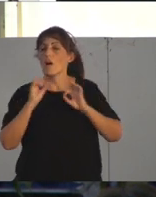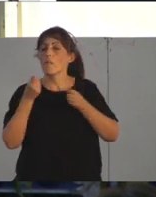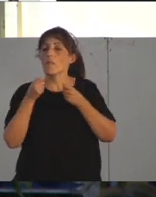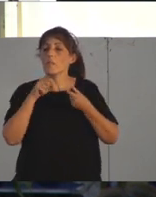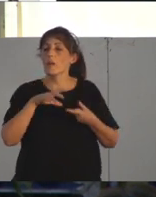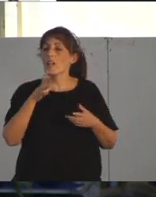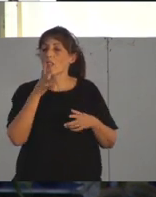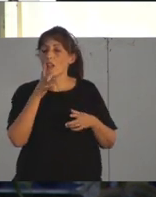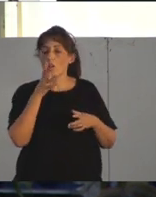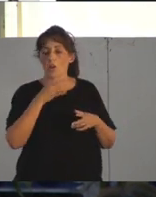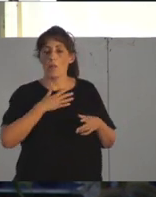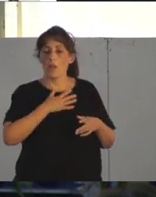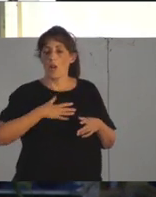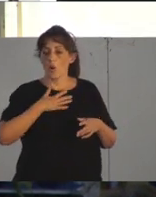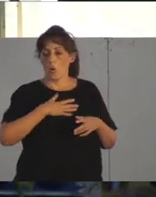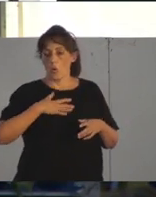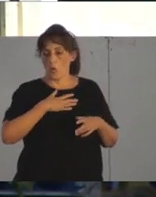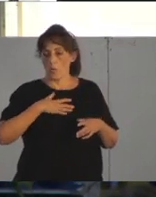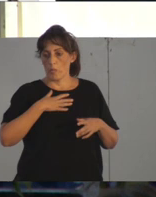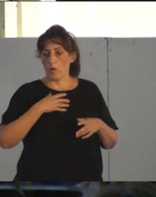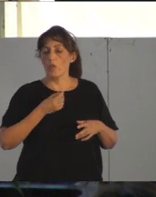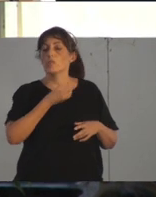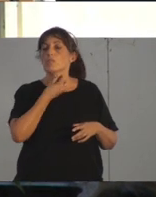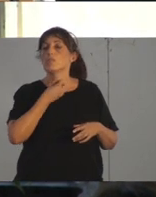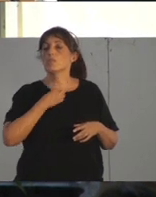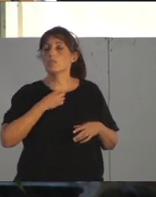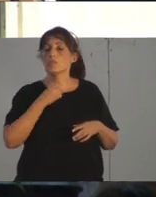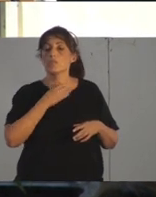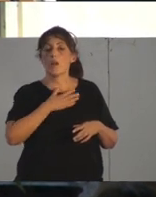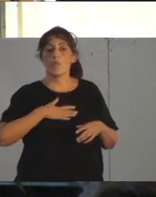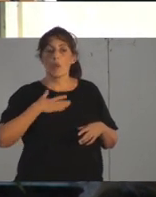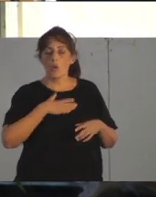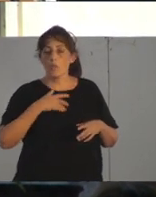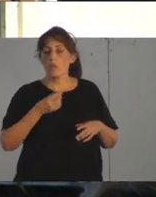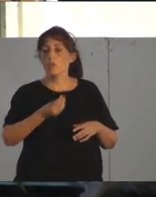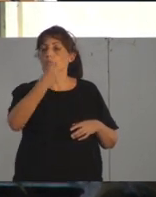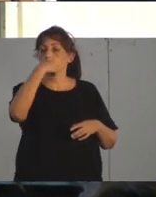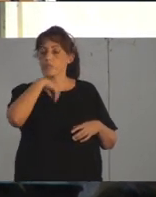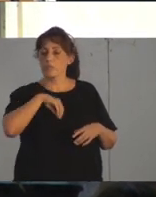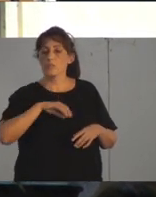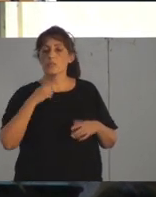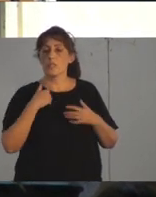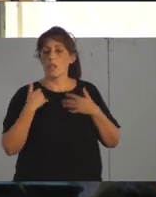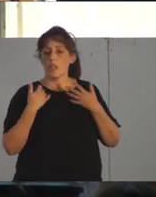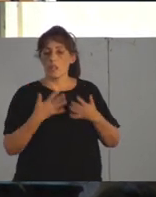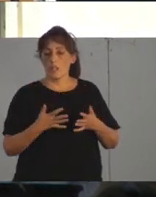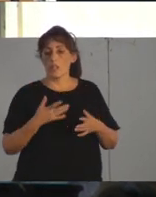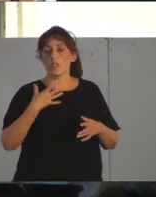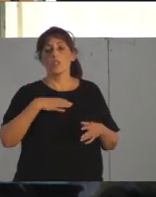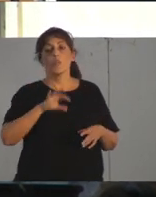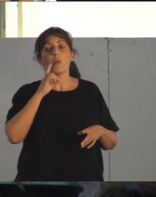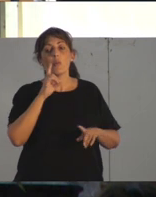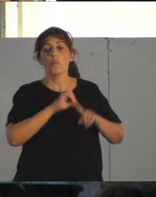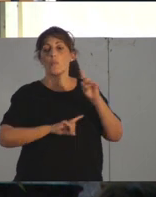más rápidamente va a pasar por la faringea. Y si pasa rápidamente por la faringe, hay más riesgo de que se atragante.